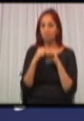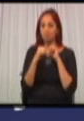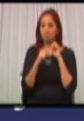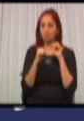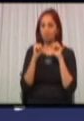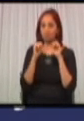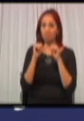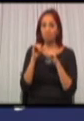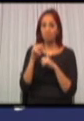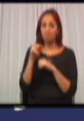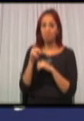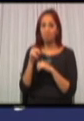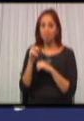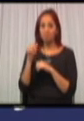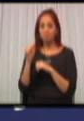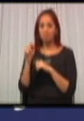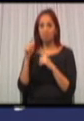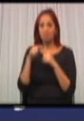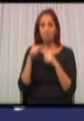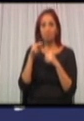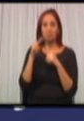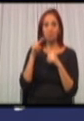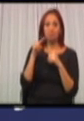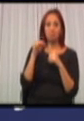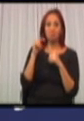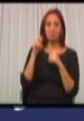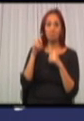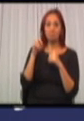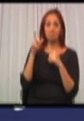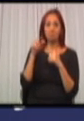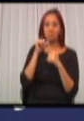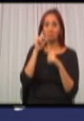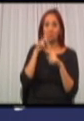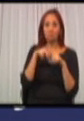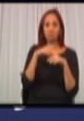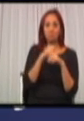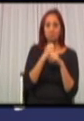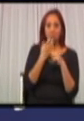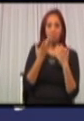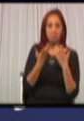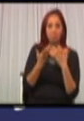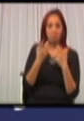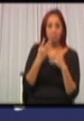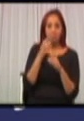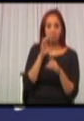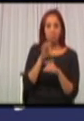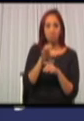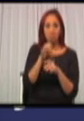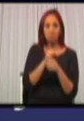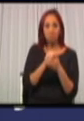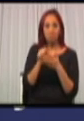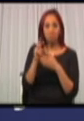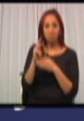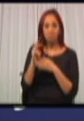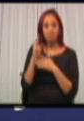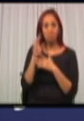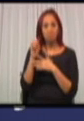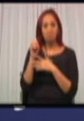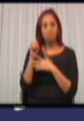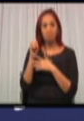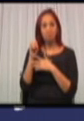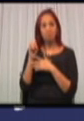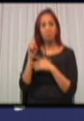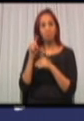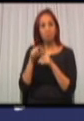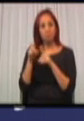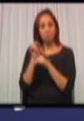a Lina, hay que llevarlos ahí a la UNED. Si no se puede hacer en el propio cantón de San Mateo, en Orotina ahí están las